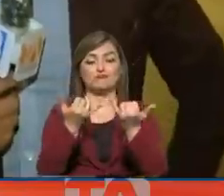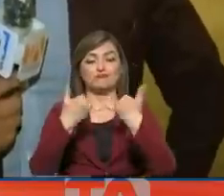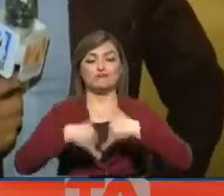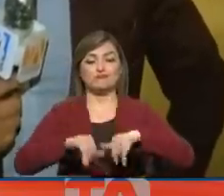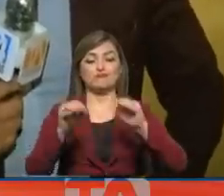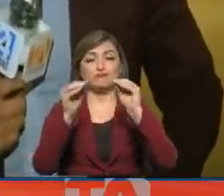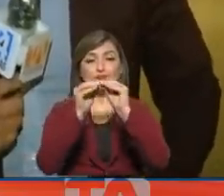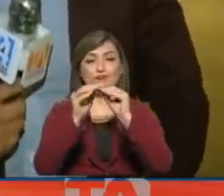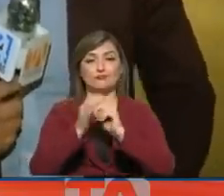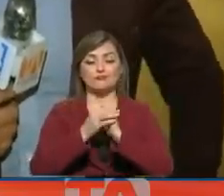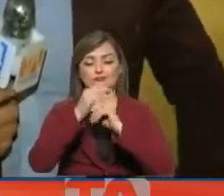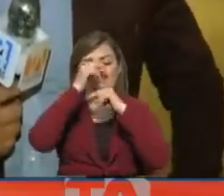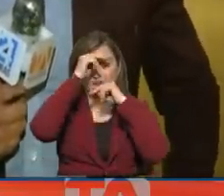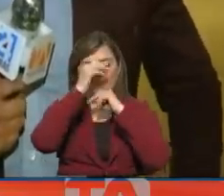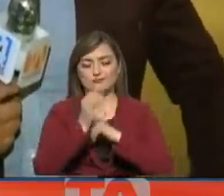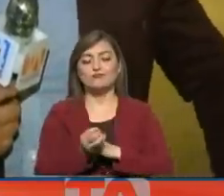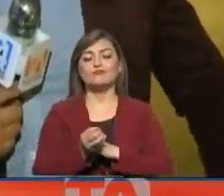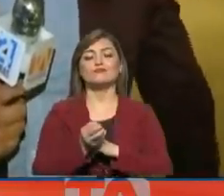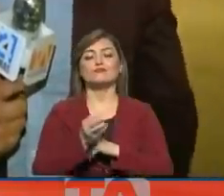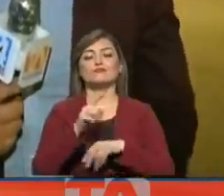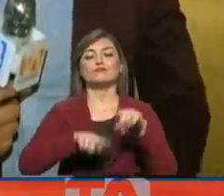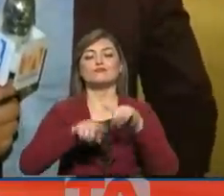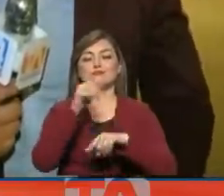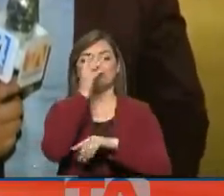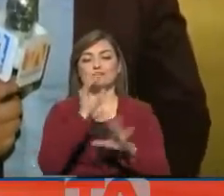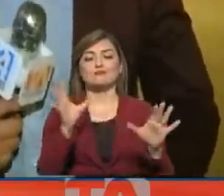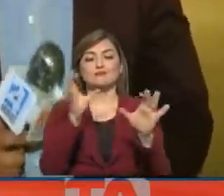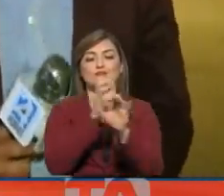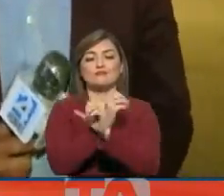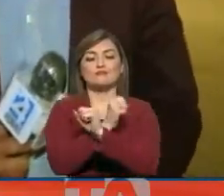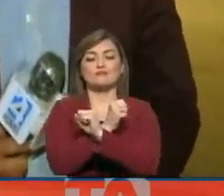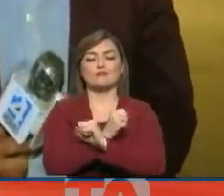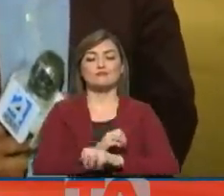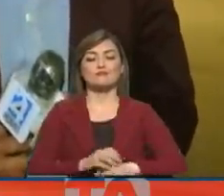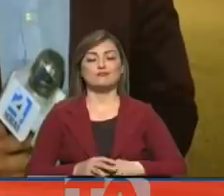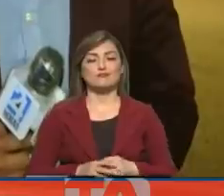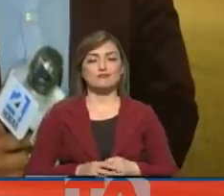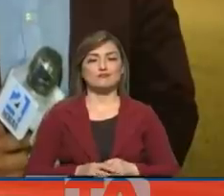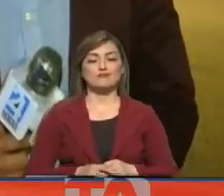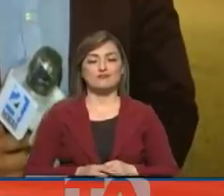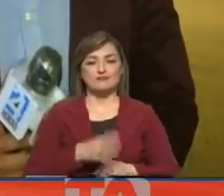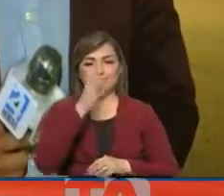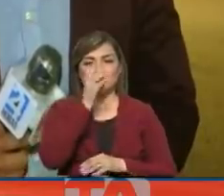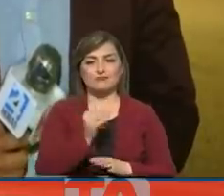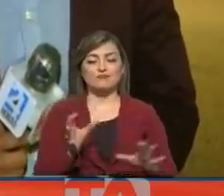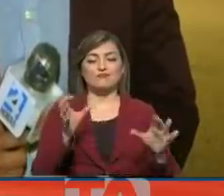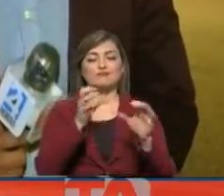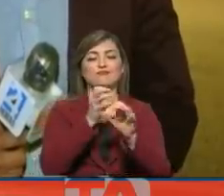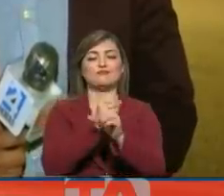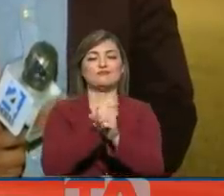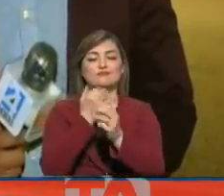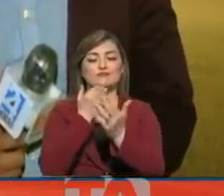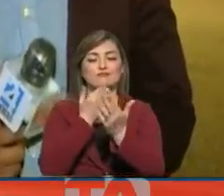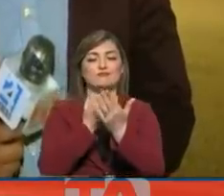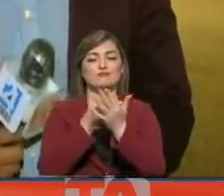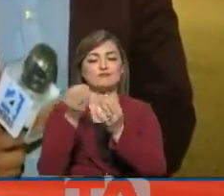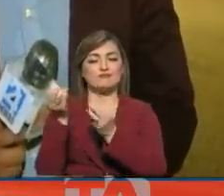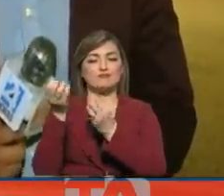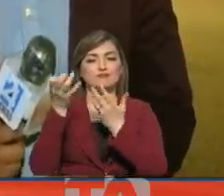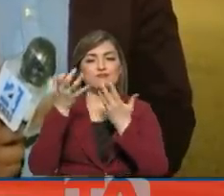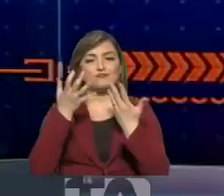regreso a estudios. Diana, tú con más noticias, amigos televidentes, buenas noches. Muy buenas noches, Paul, gracias por